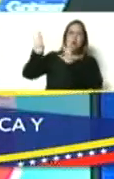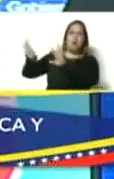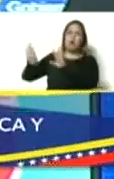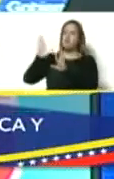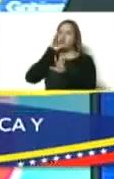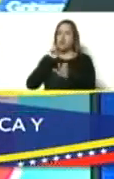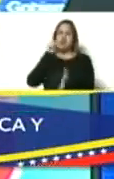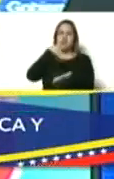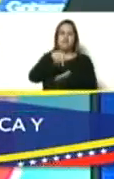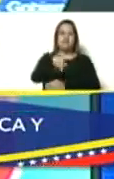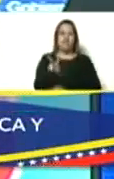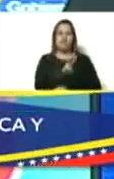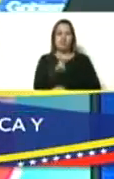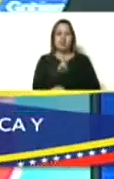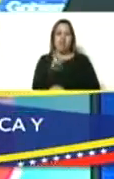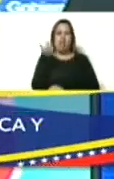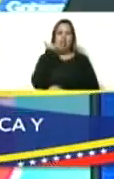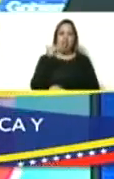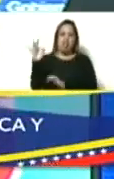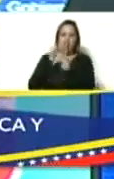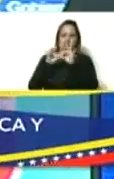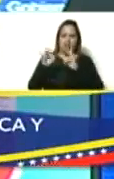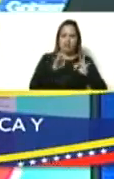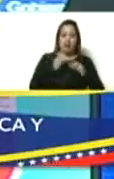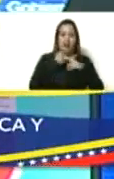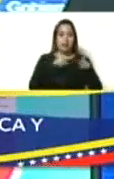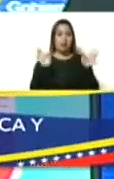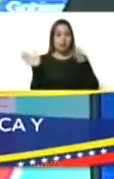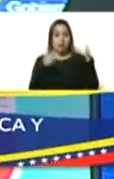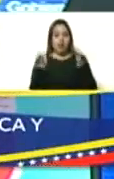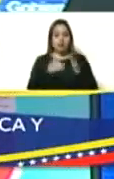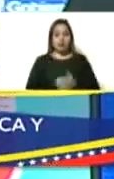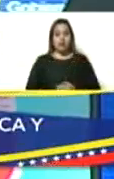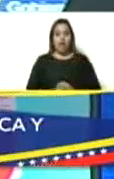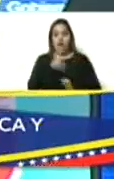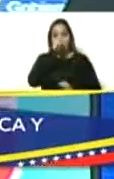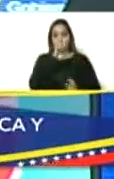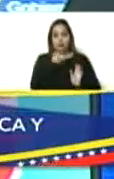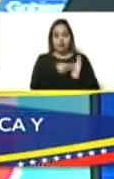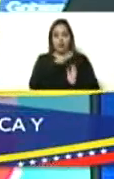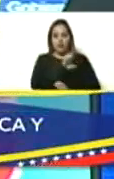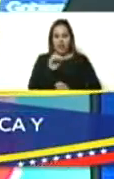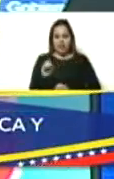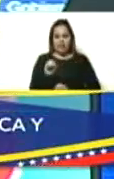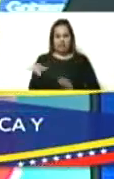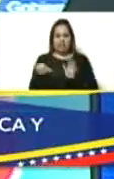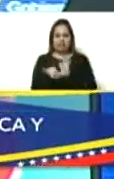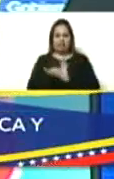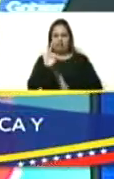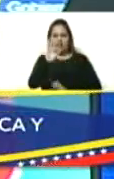aquí. Y qué cosa cuando en marzo 2020, ya vamos a cumplir 3 años,